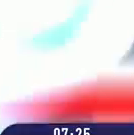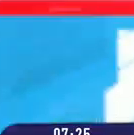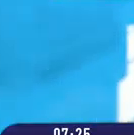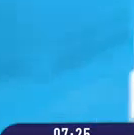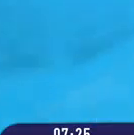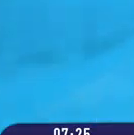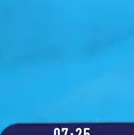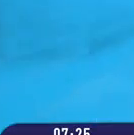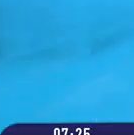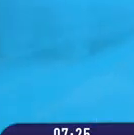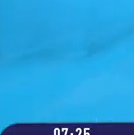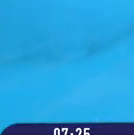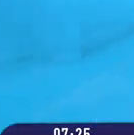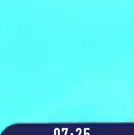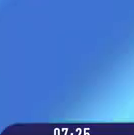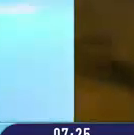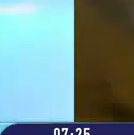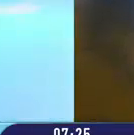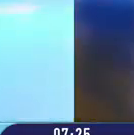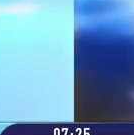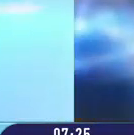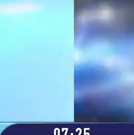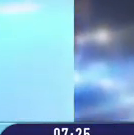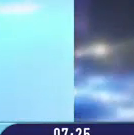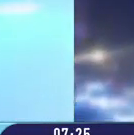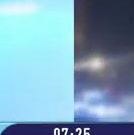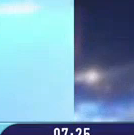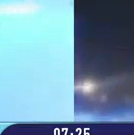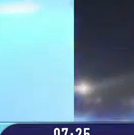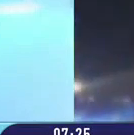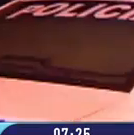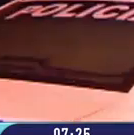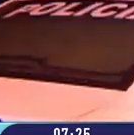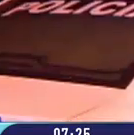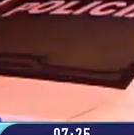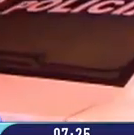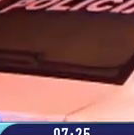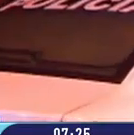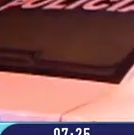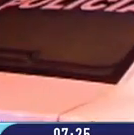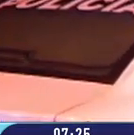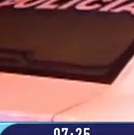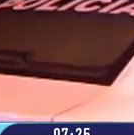identificados los 2 cadáveres encontrados colgados en un paso peatonal en Durán. Ya venimos.